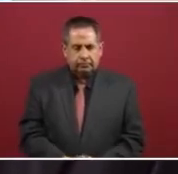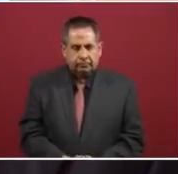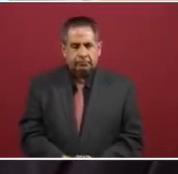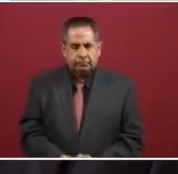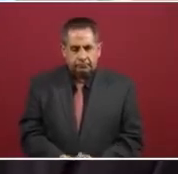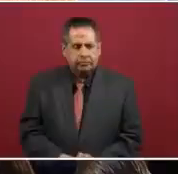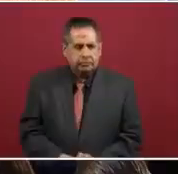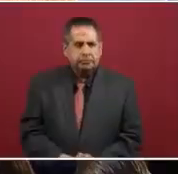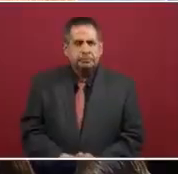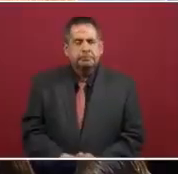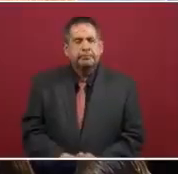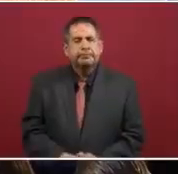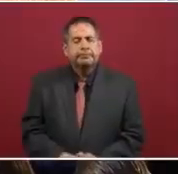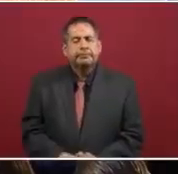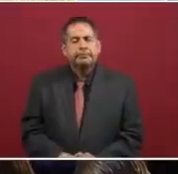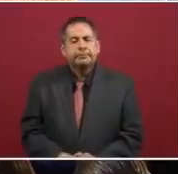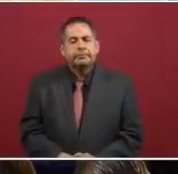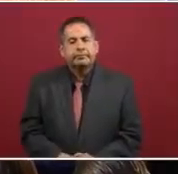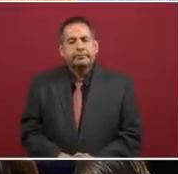of Pemex.